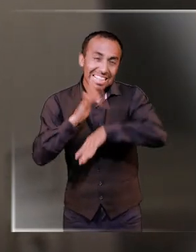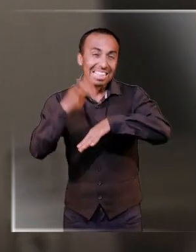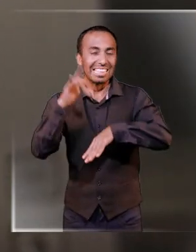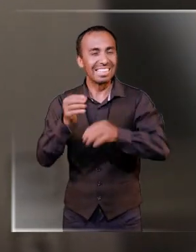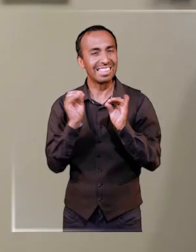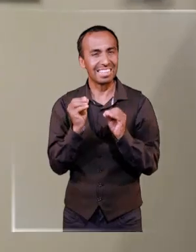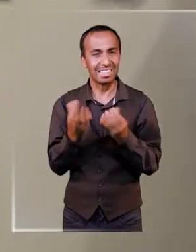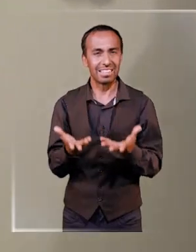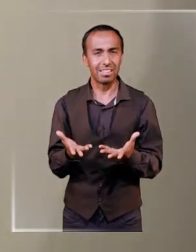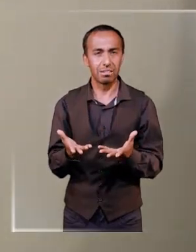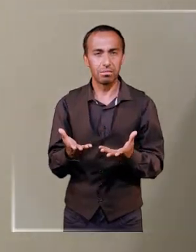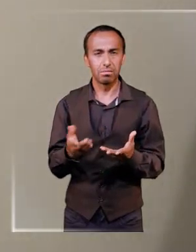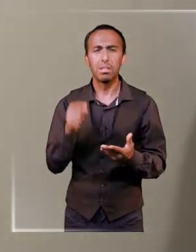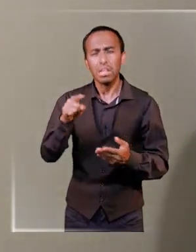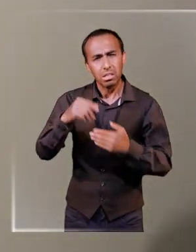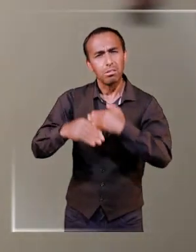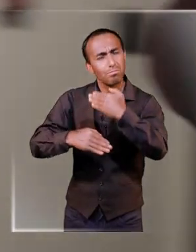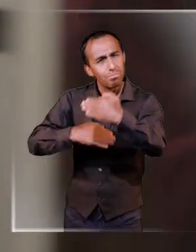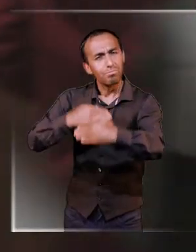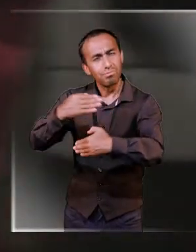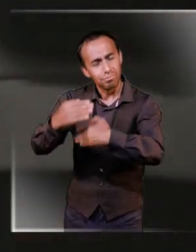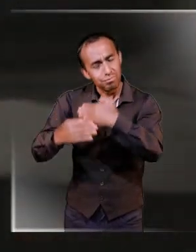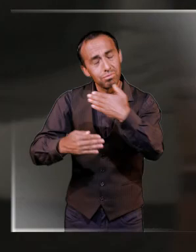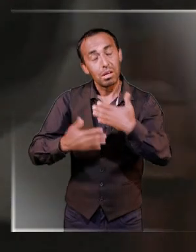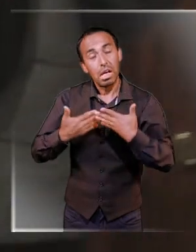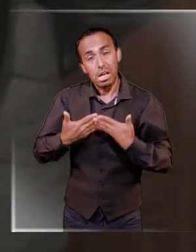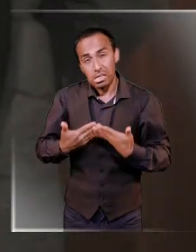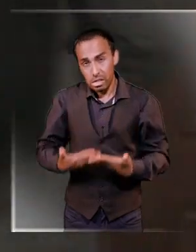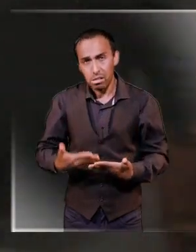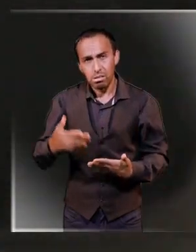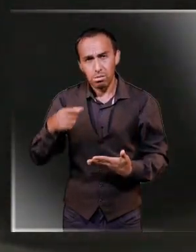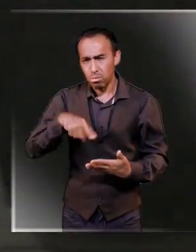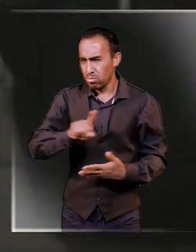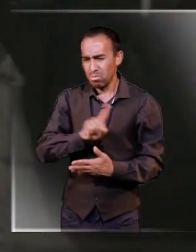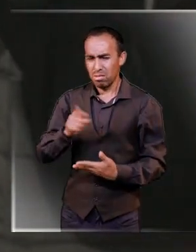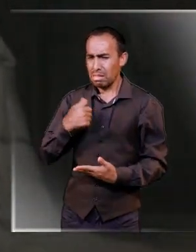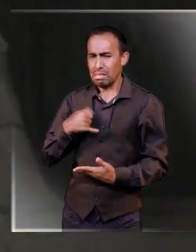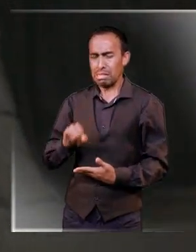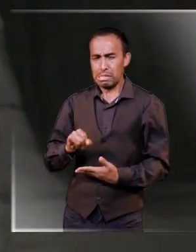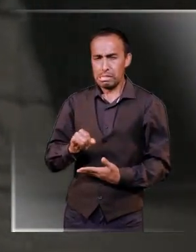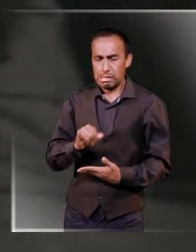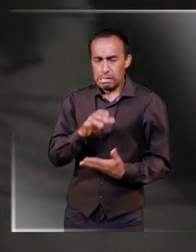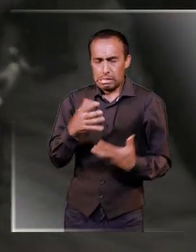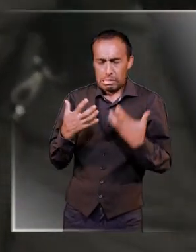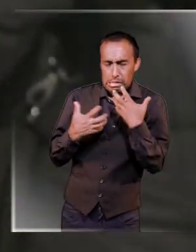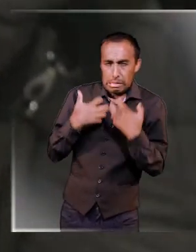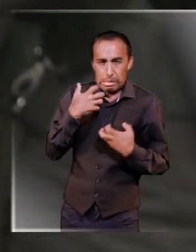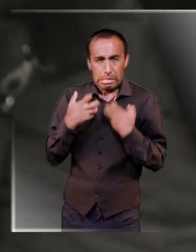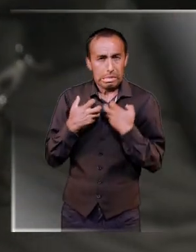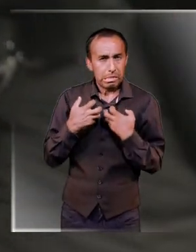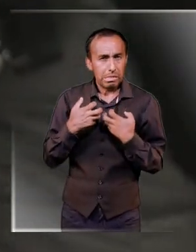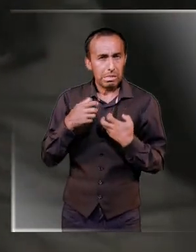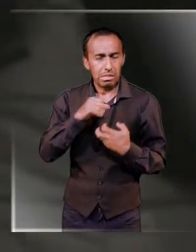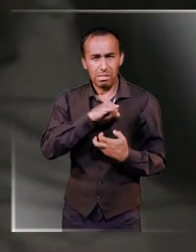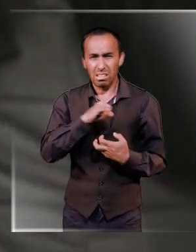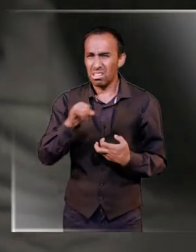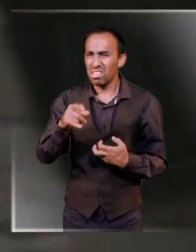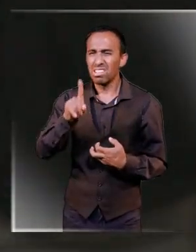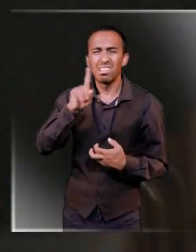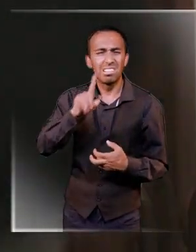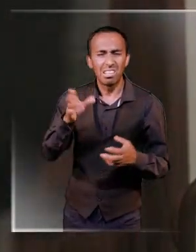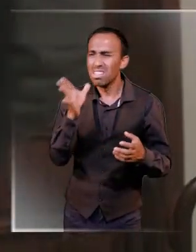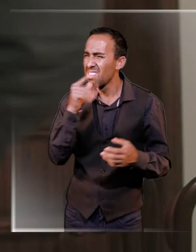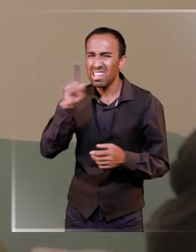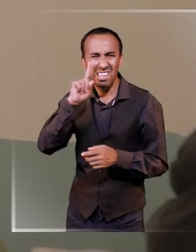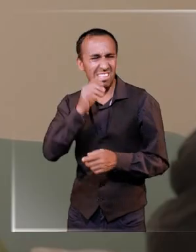Sí. ¡Qué rico! O sea, es un proceso que es un poco desgastante, porque uno quiere tener certeza, y esas certezas no llegan.